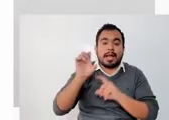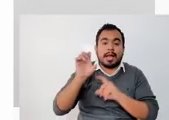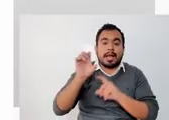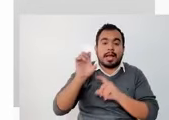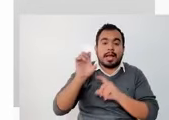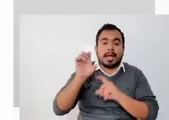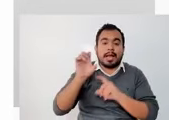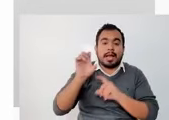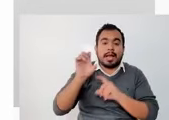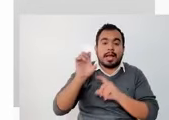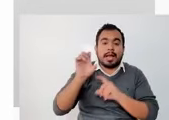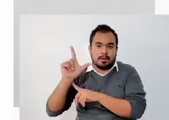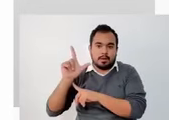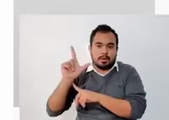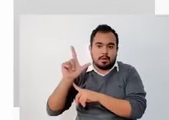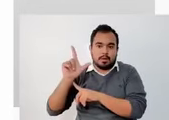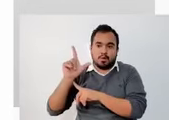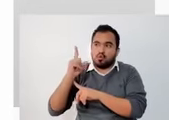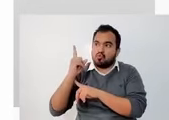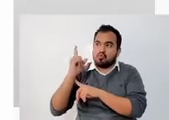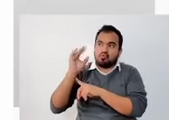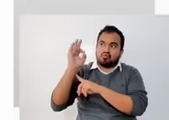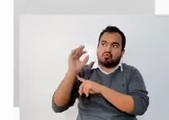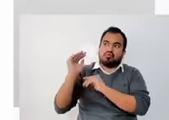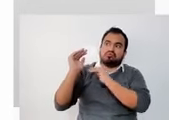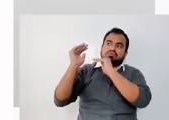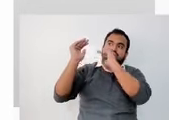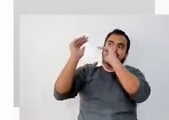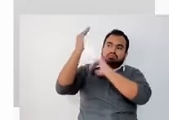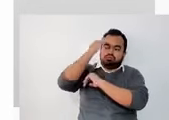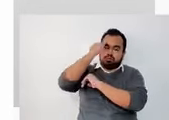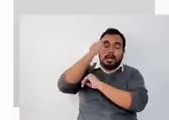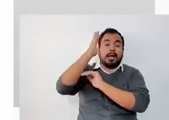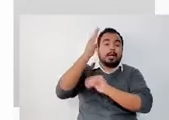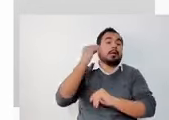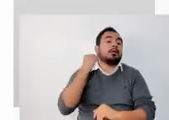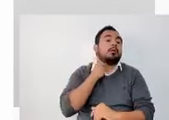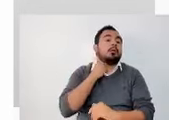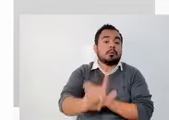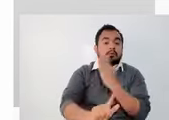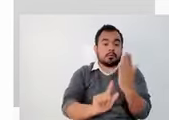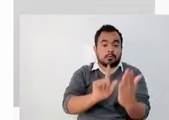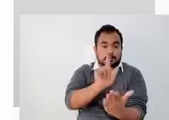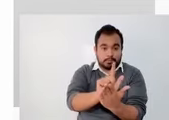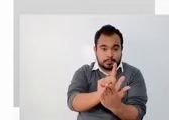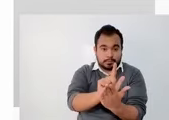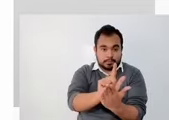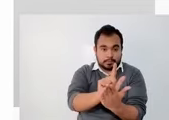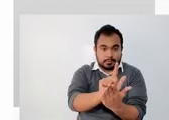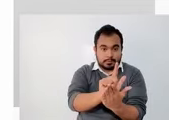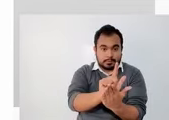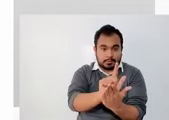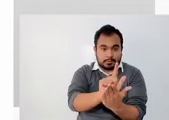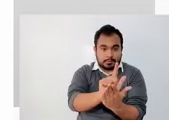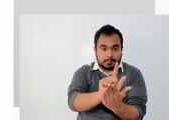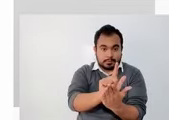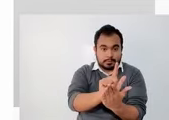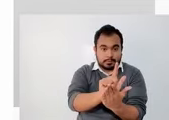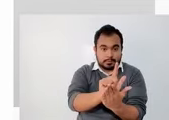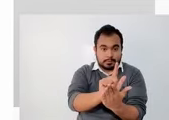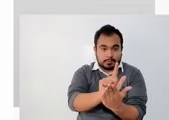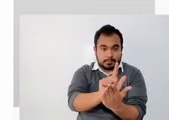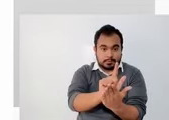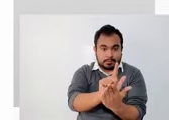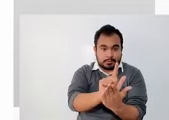más poderoso. En aquella época, entonces, el derecho penal académico hizo un giro, en mi opinión no real, pero